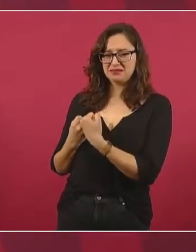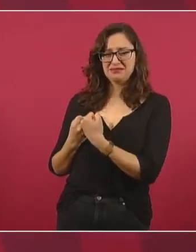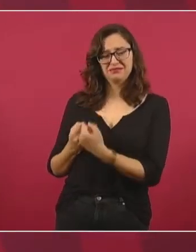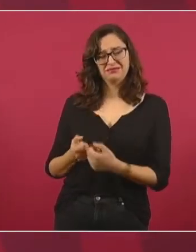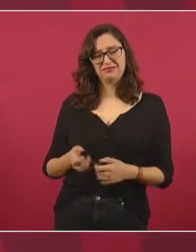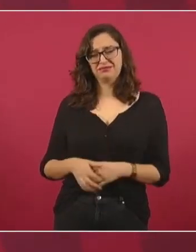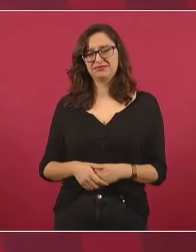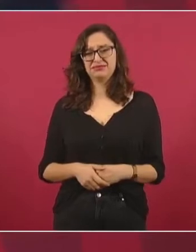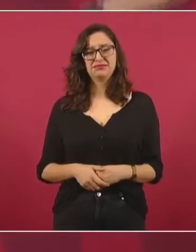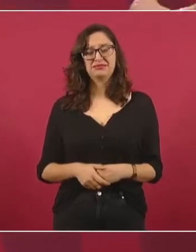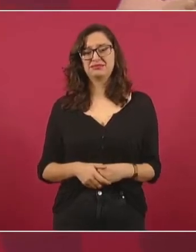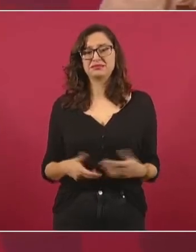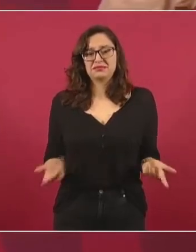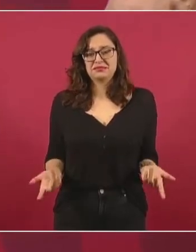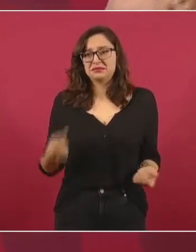Rusia-Ucrania